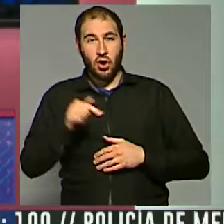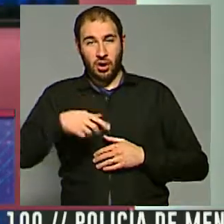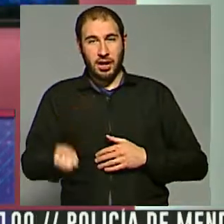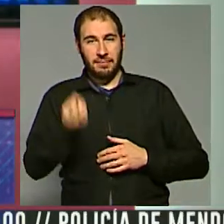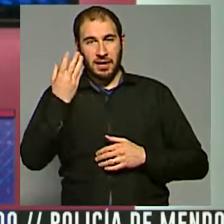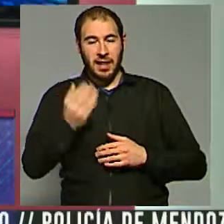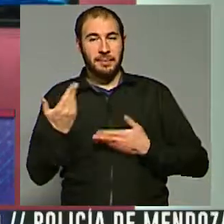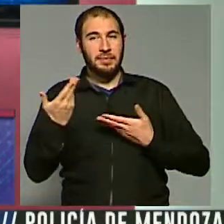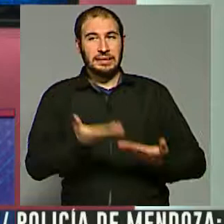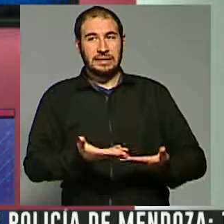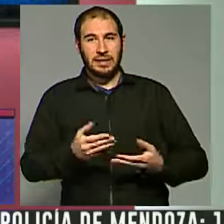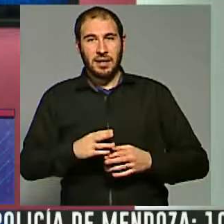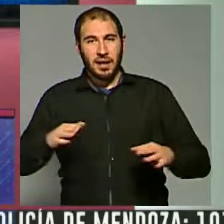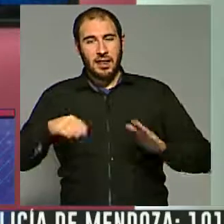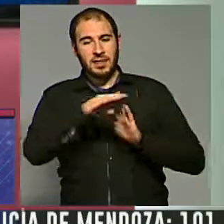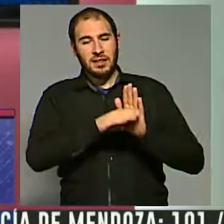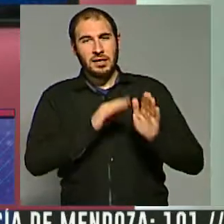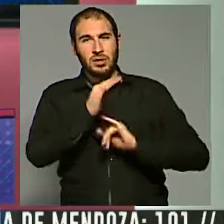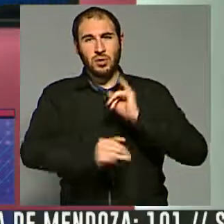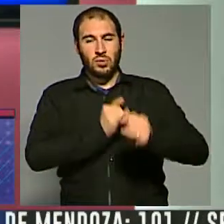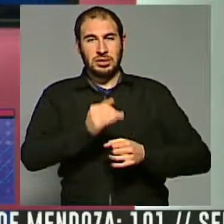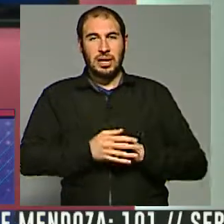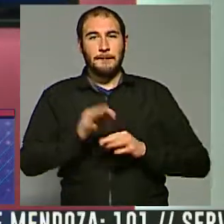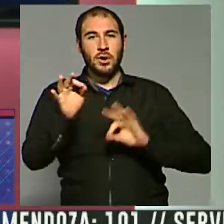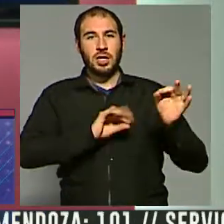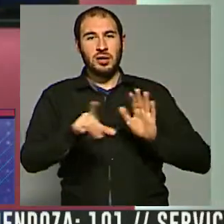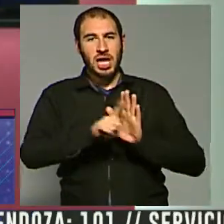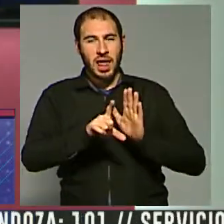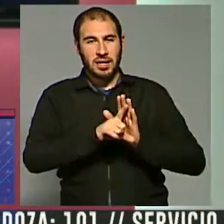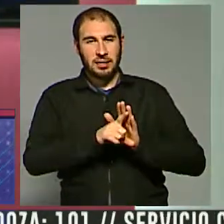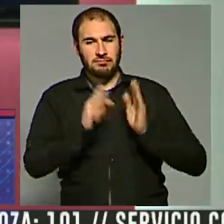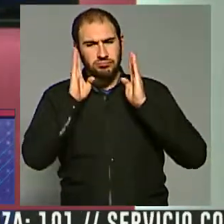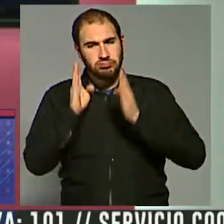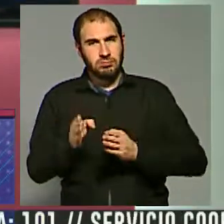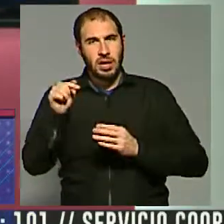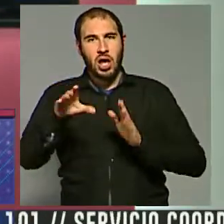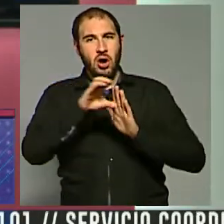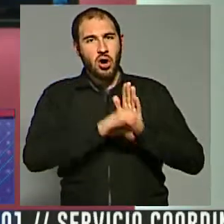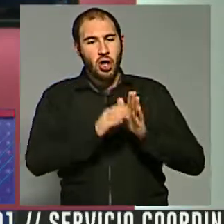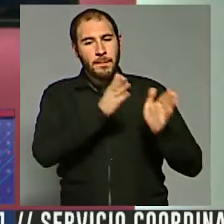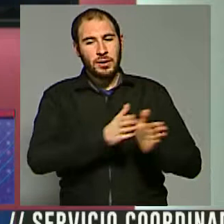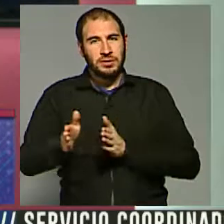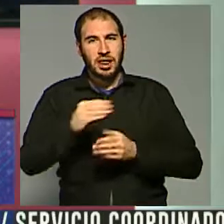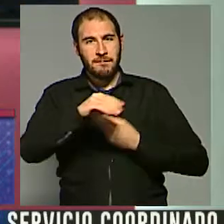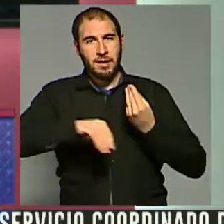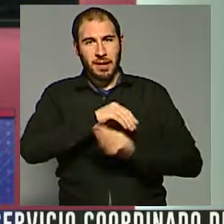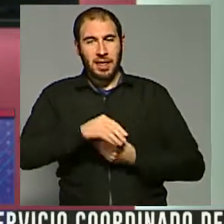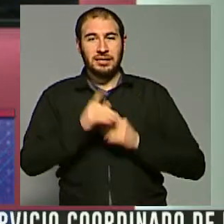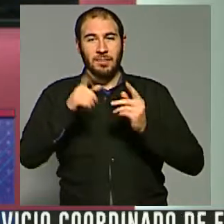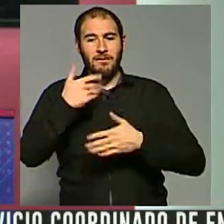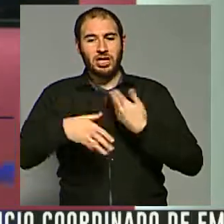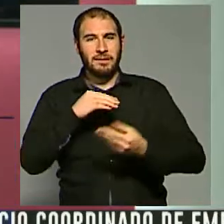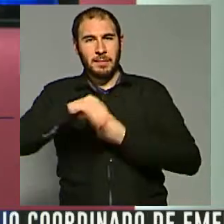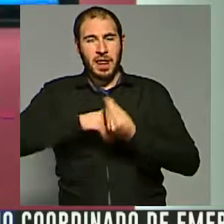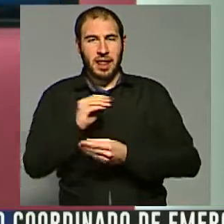mañana presentó y dio algunos detalles sobre el proyecto de ley que apunta al Código Procesal de Familia y Violencia